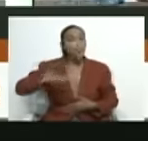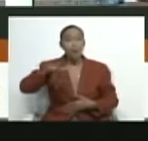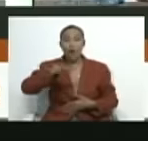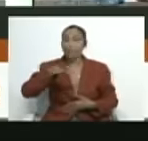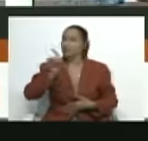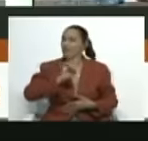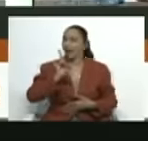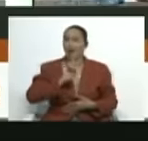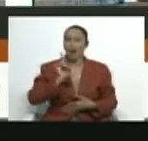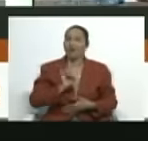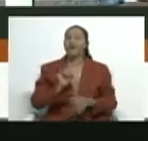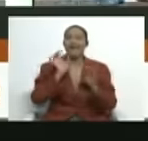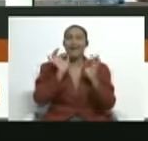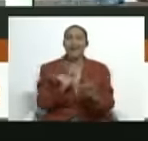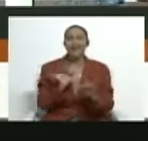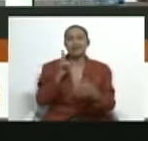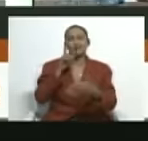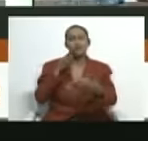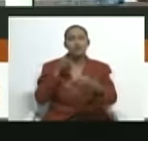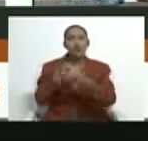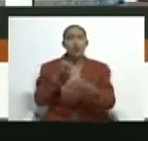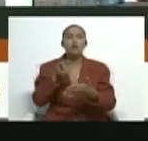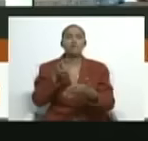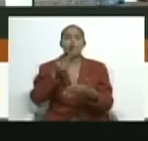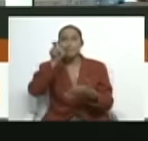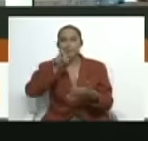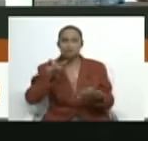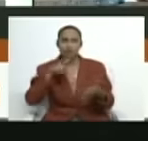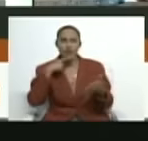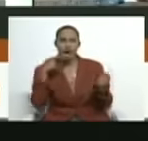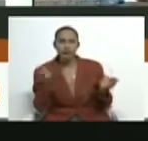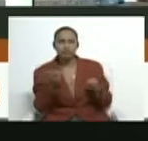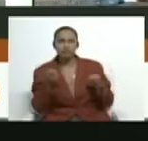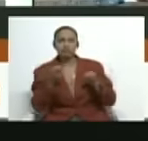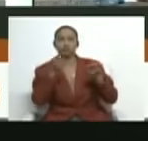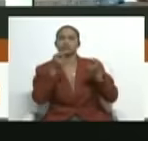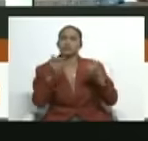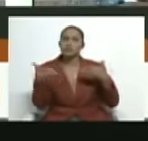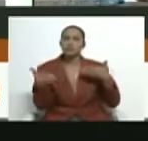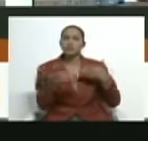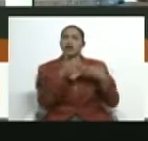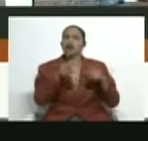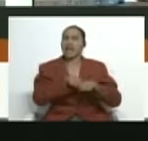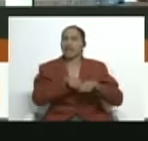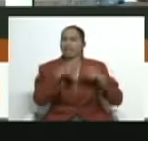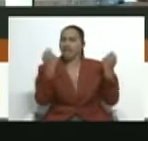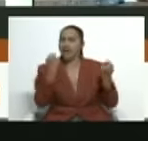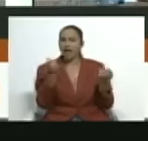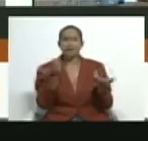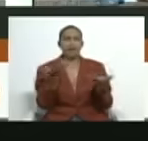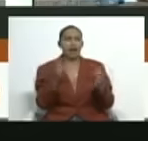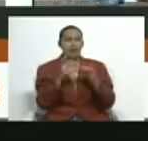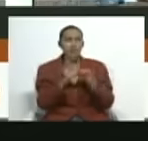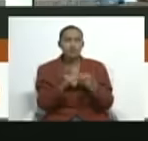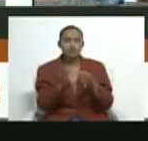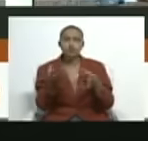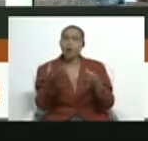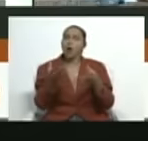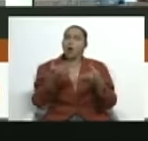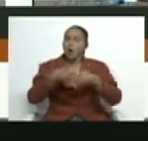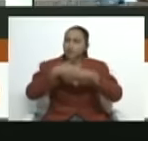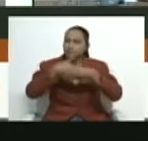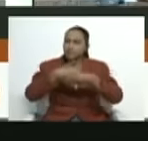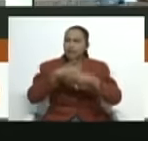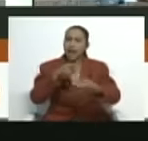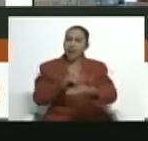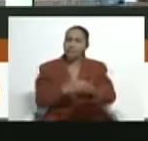acción promovida por gobiernos que afecta la hermandad, confianza y unidad de nuestros pueblos hermanos.